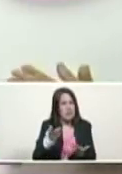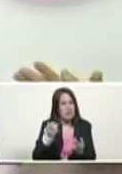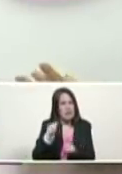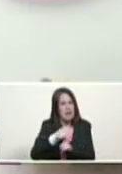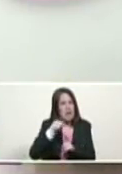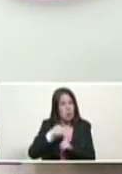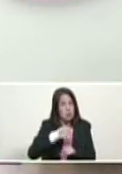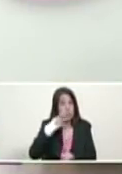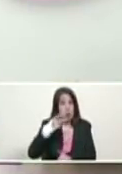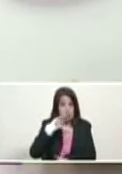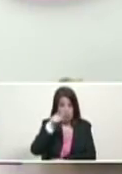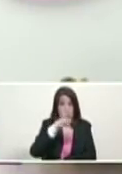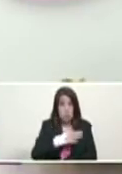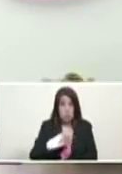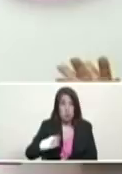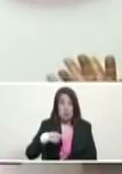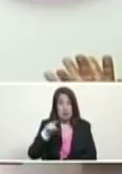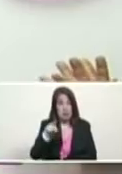que tú quieres, compatriota.